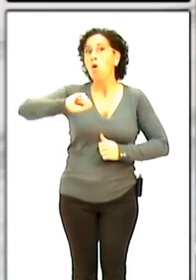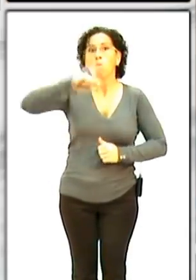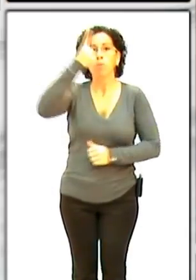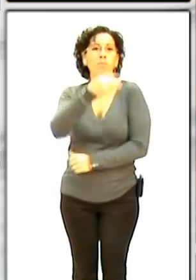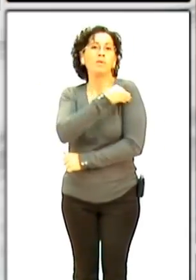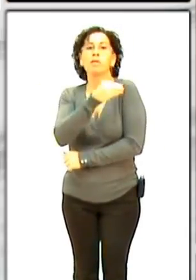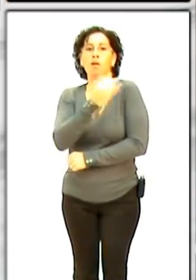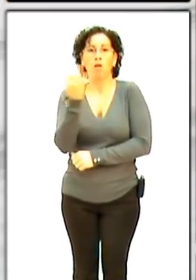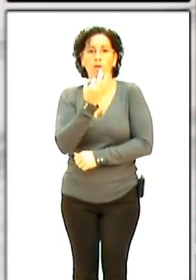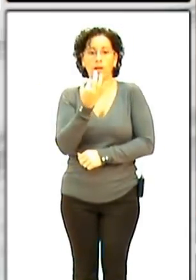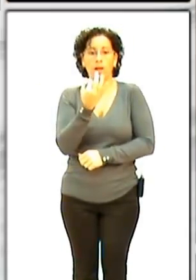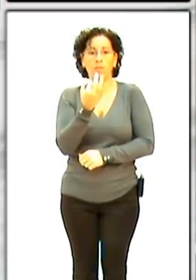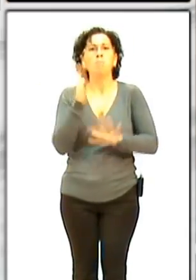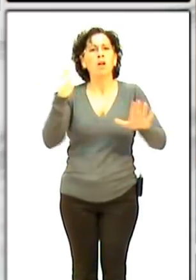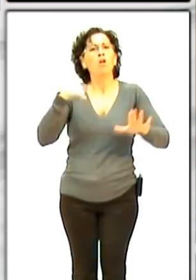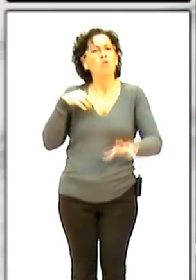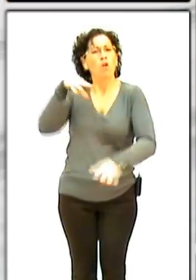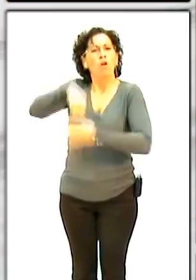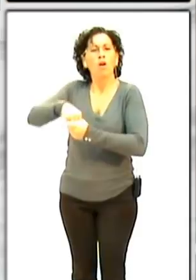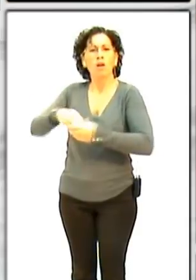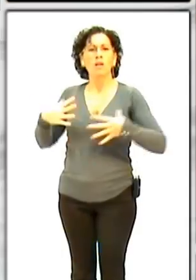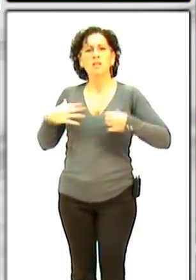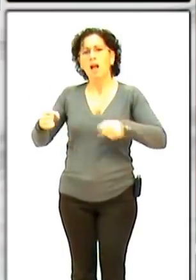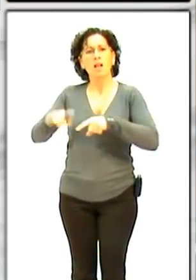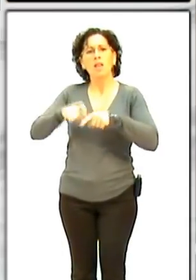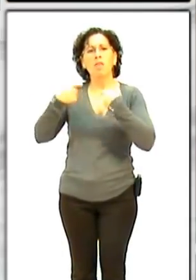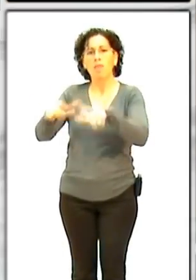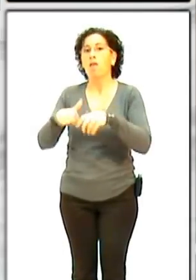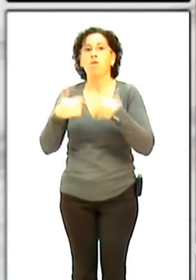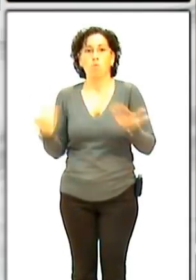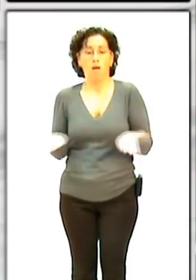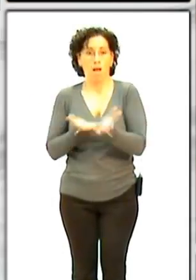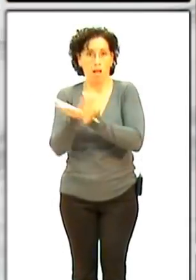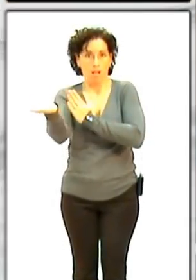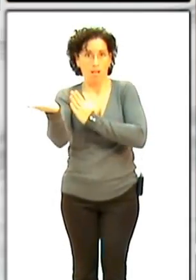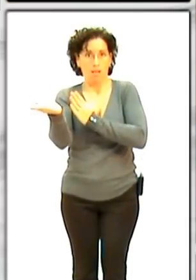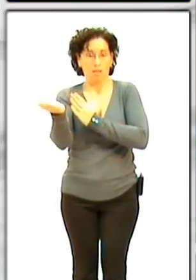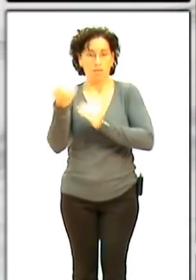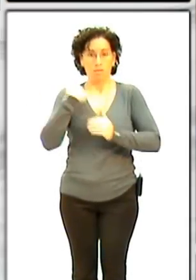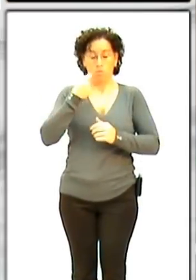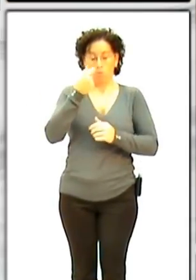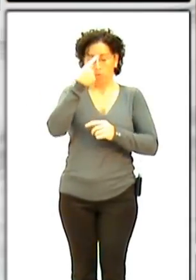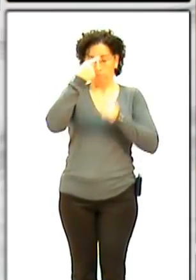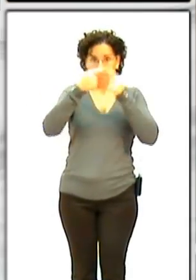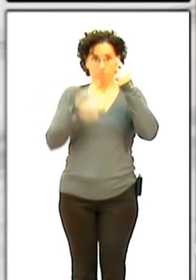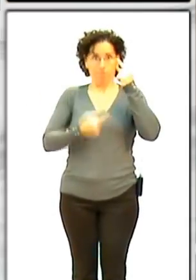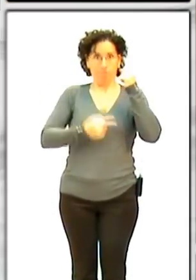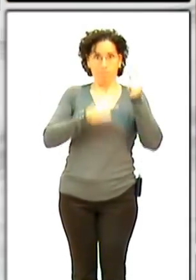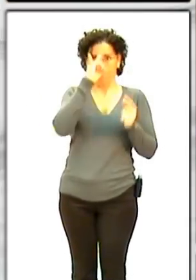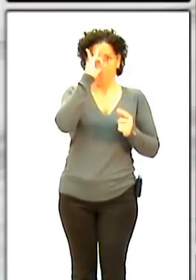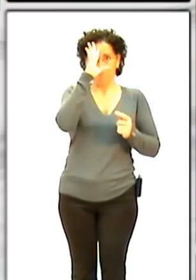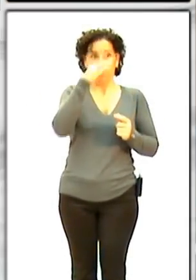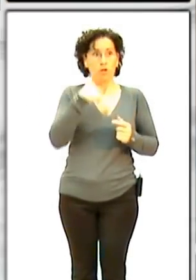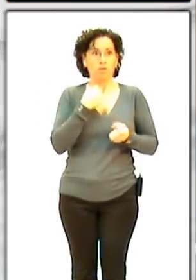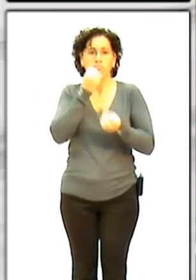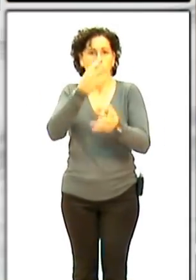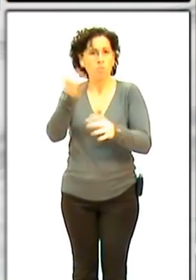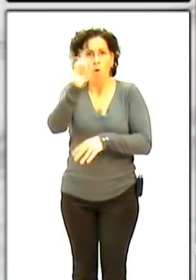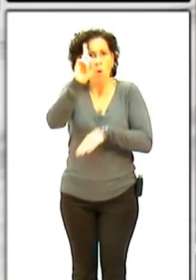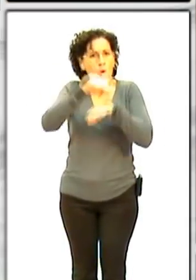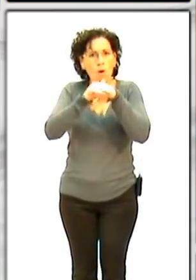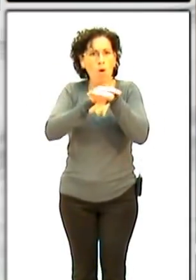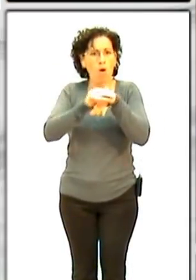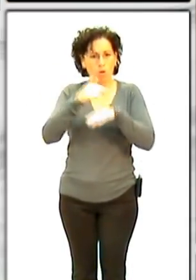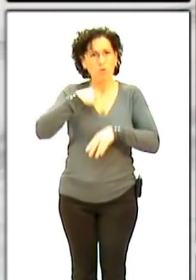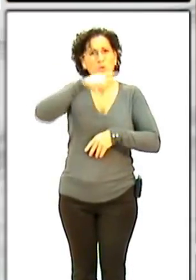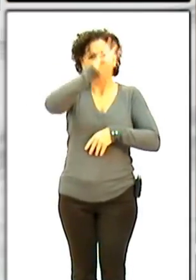preguntaron era que a qué rama de la sanidad pertenecía. Y la verdad es que me quedé sorprendido y bueno, les comenté que evidentemente yo vengo